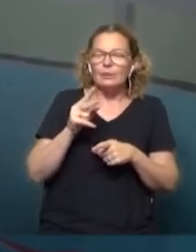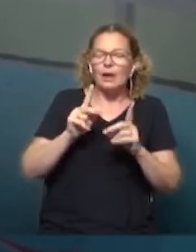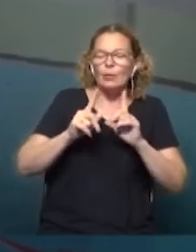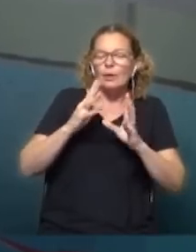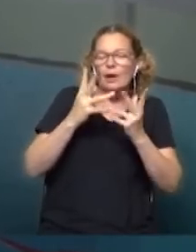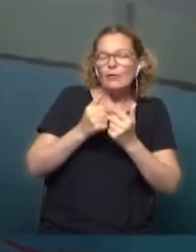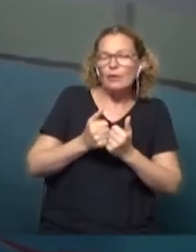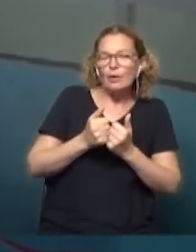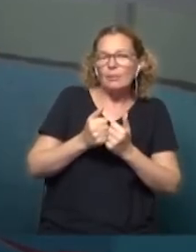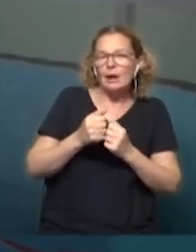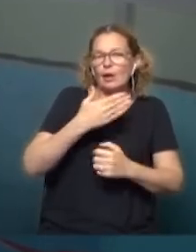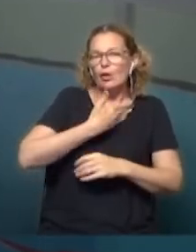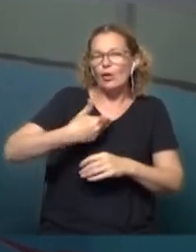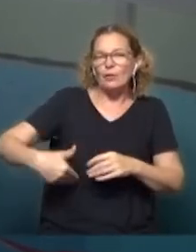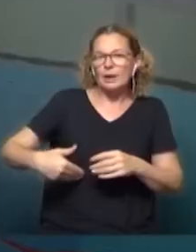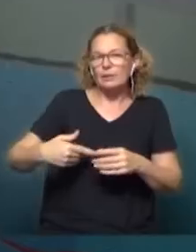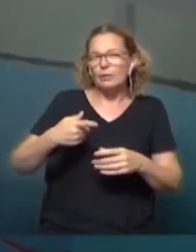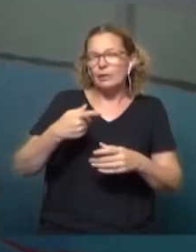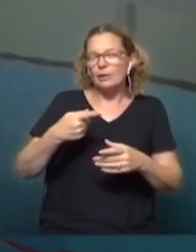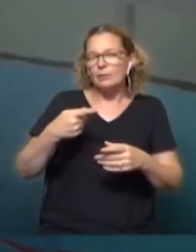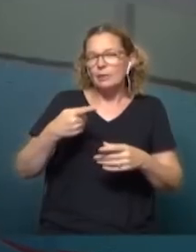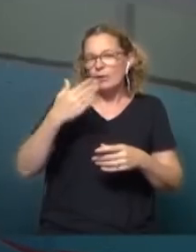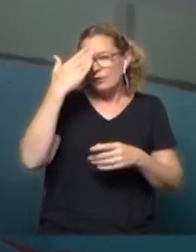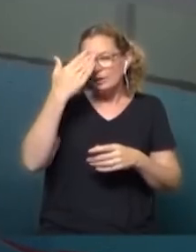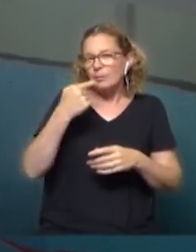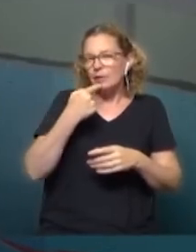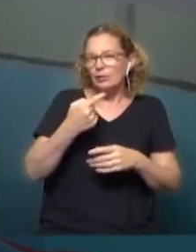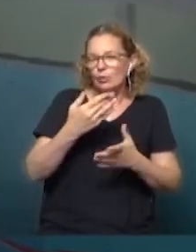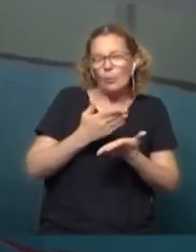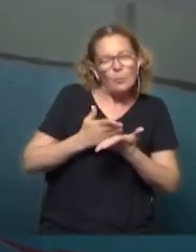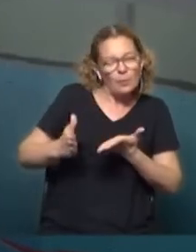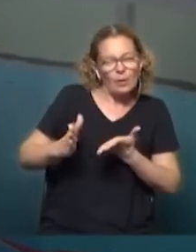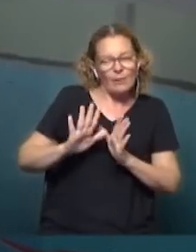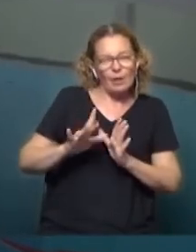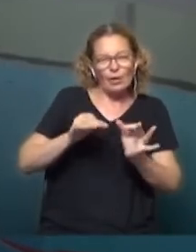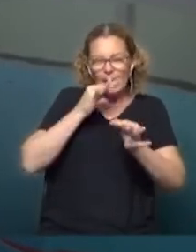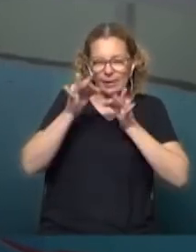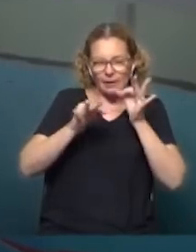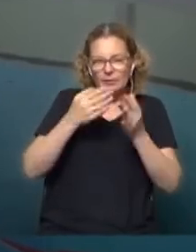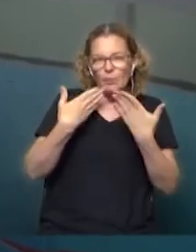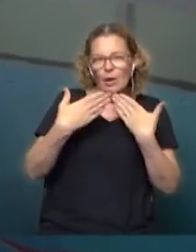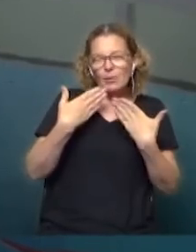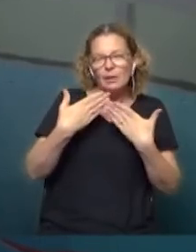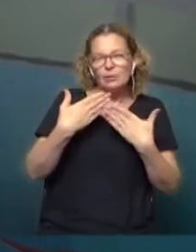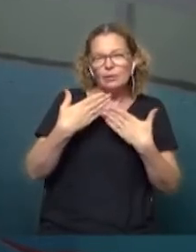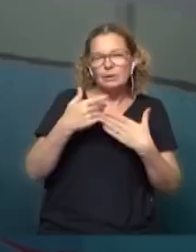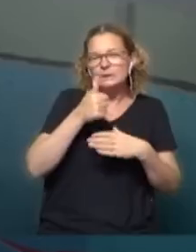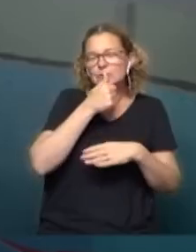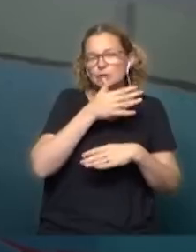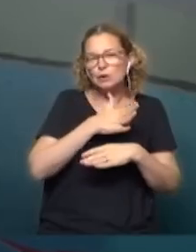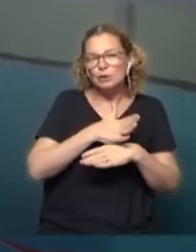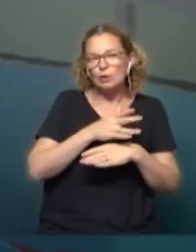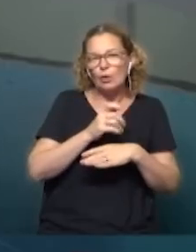de alguna forma este gobierno de golpista el propio frente amplio se ha desmarcado un poco de esas declaraciones estamos hablando del histórico